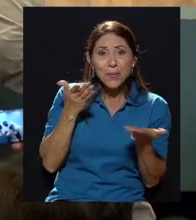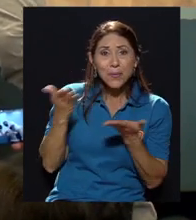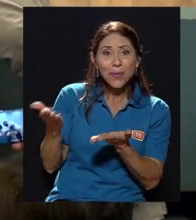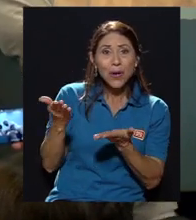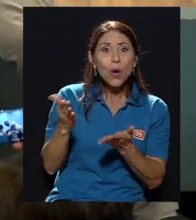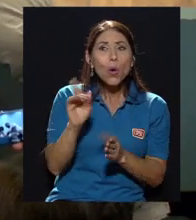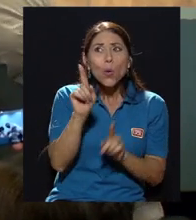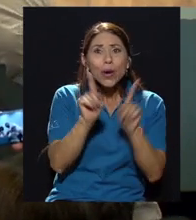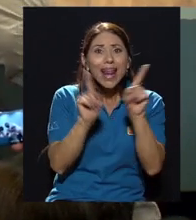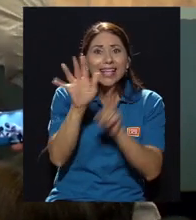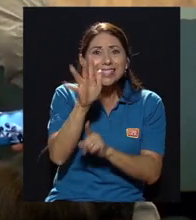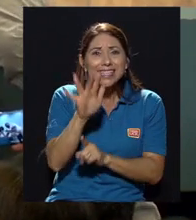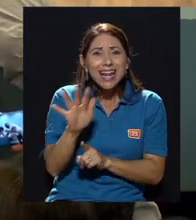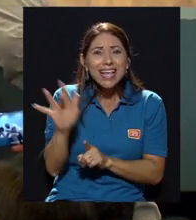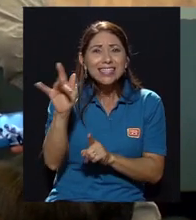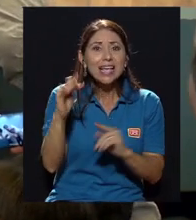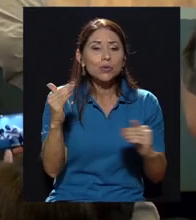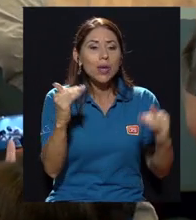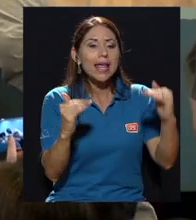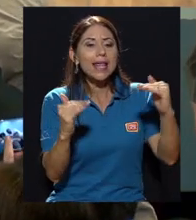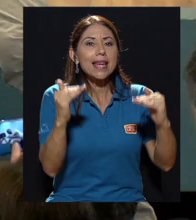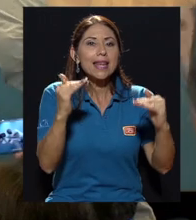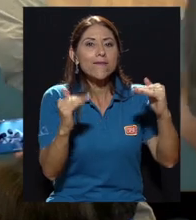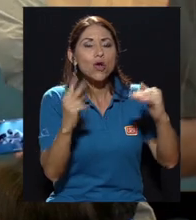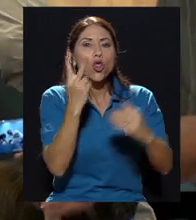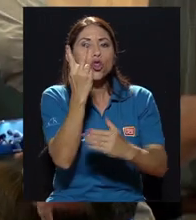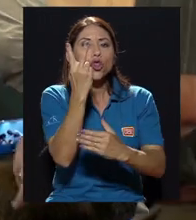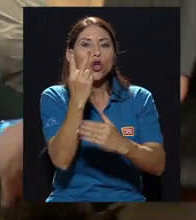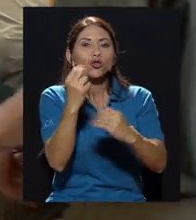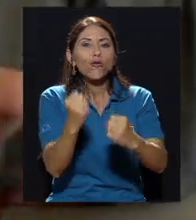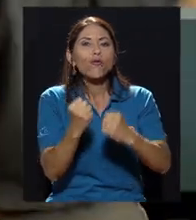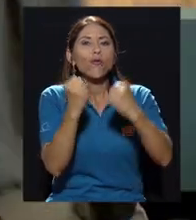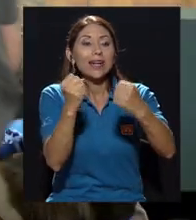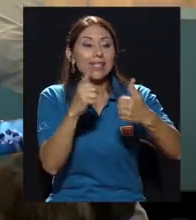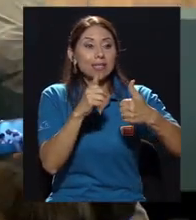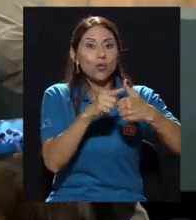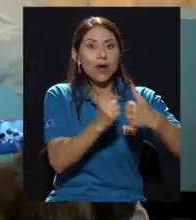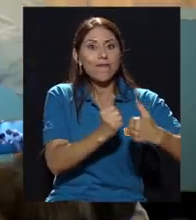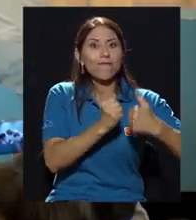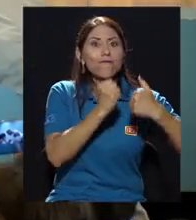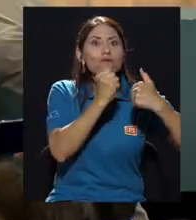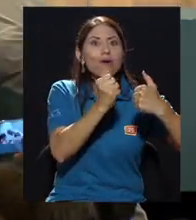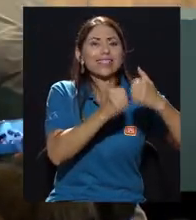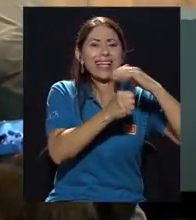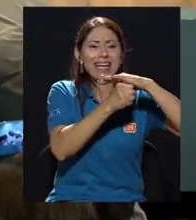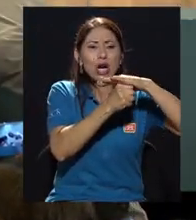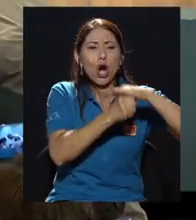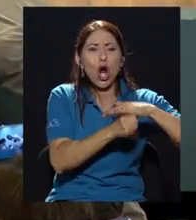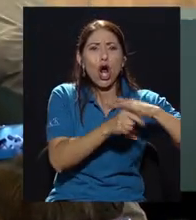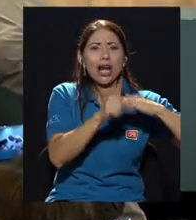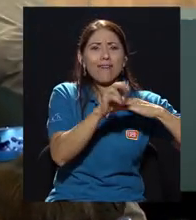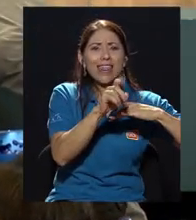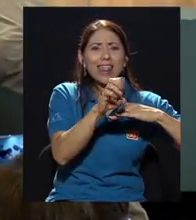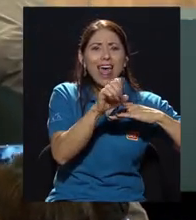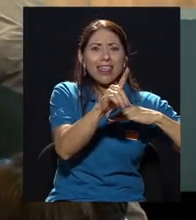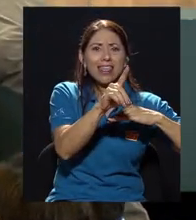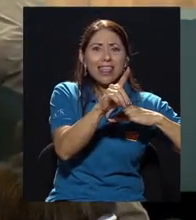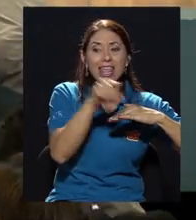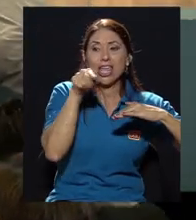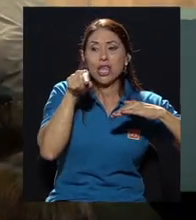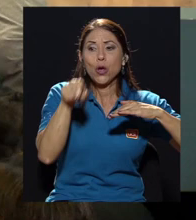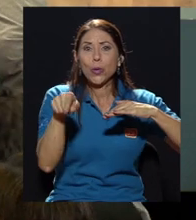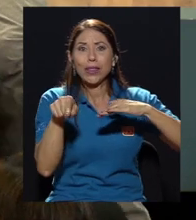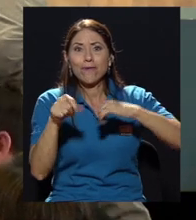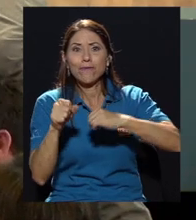estrella es un equilibrio estable entre dos fuerzas. Una fuerza que tiende a comprimir la gravedad y una fuerza que tiende a